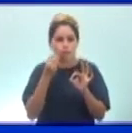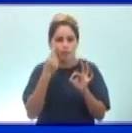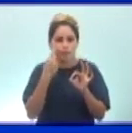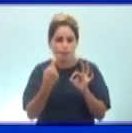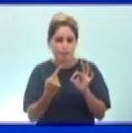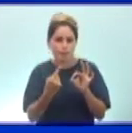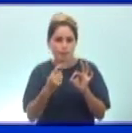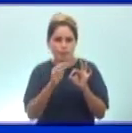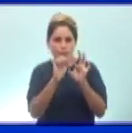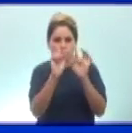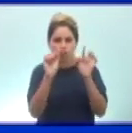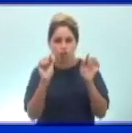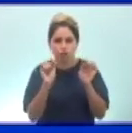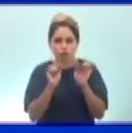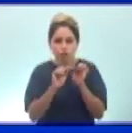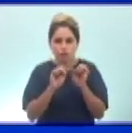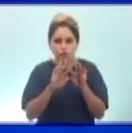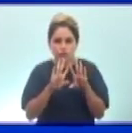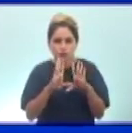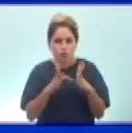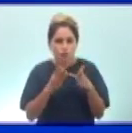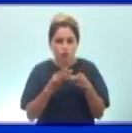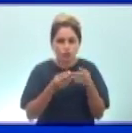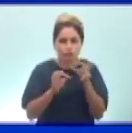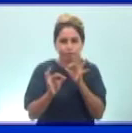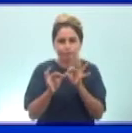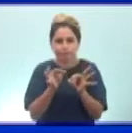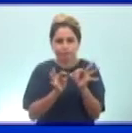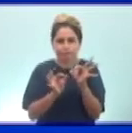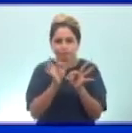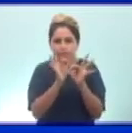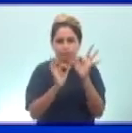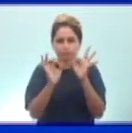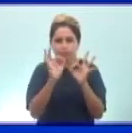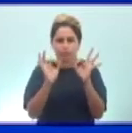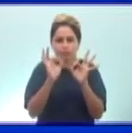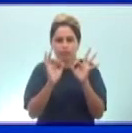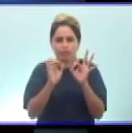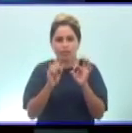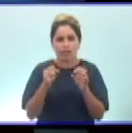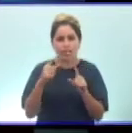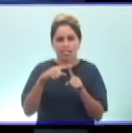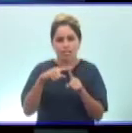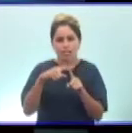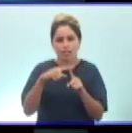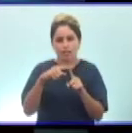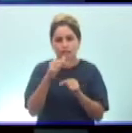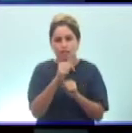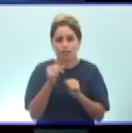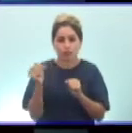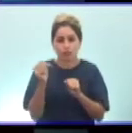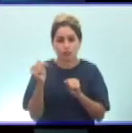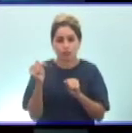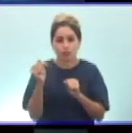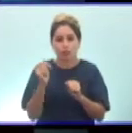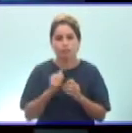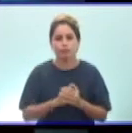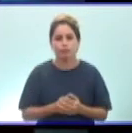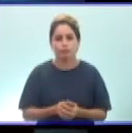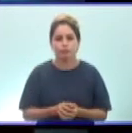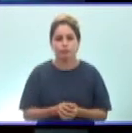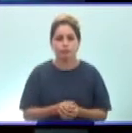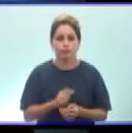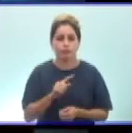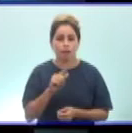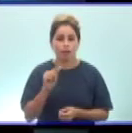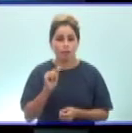se encuentran en movimiento los electrones y energéticamente presentan una carga negativa. Ustedes se preguntarán cuáles son las